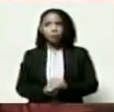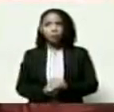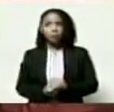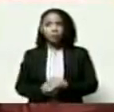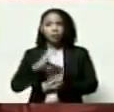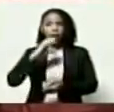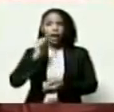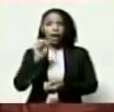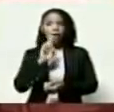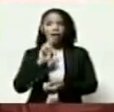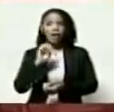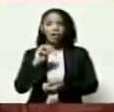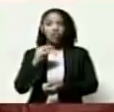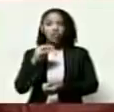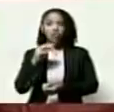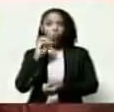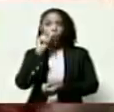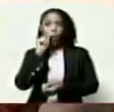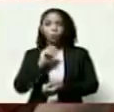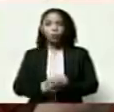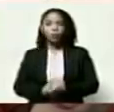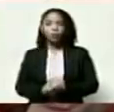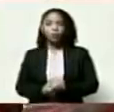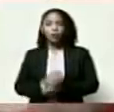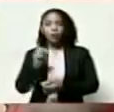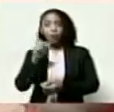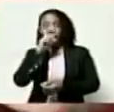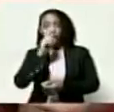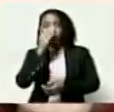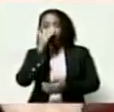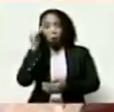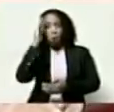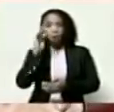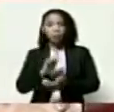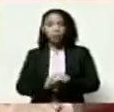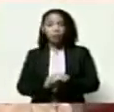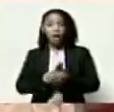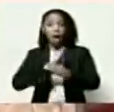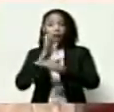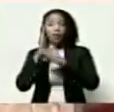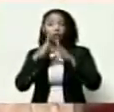Carreños. De cierta edad. Iban los de todos los partidos.